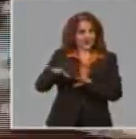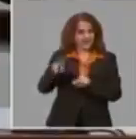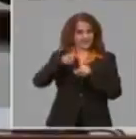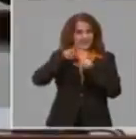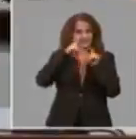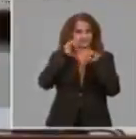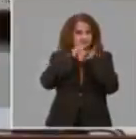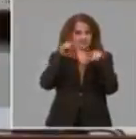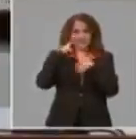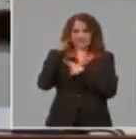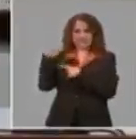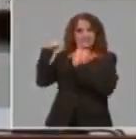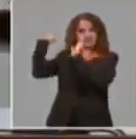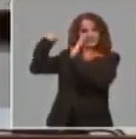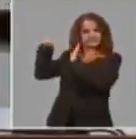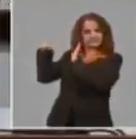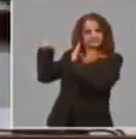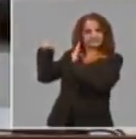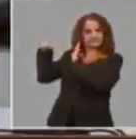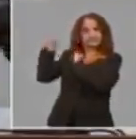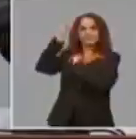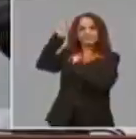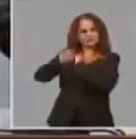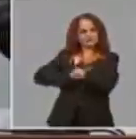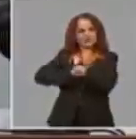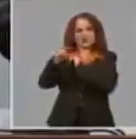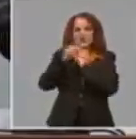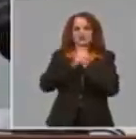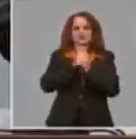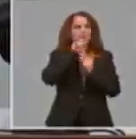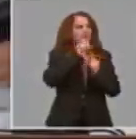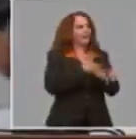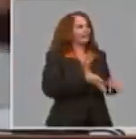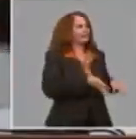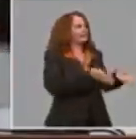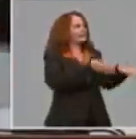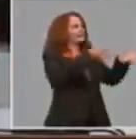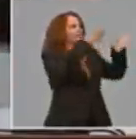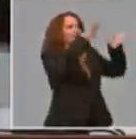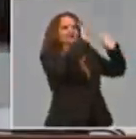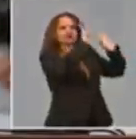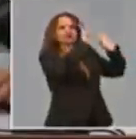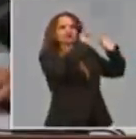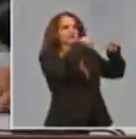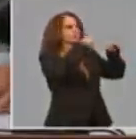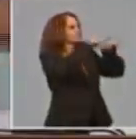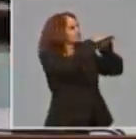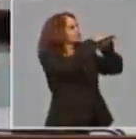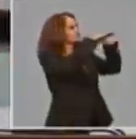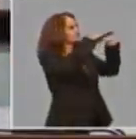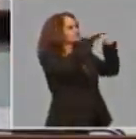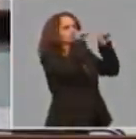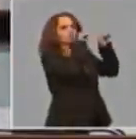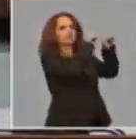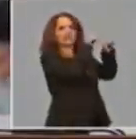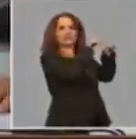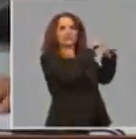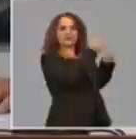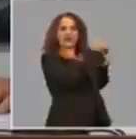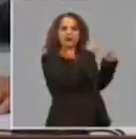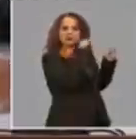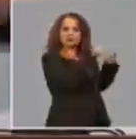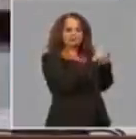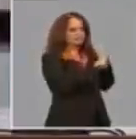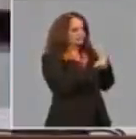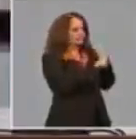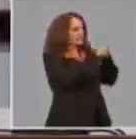módulo vean la persona que ha adquirido casi un edificio que tiene un piso para altos bautizos para